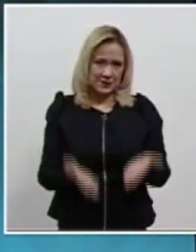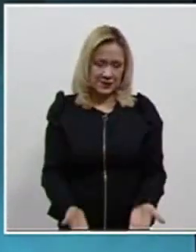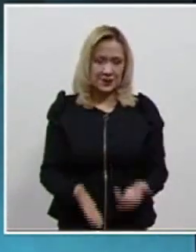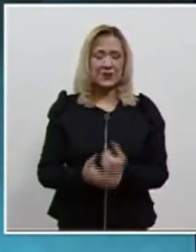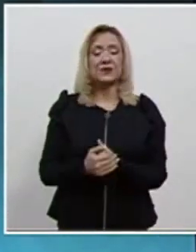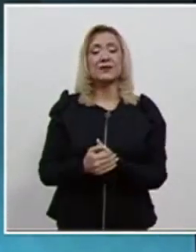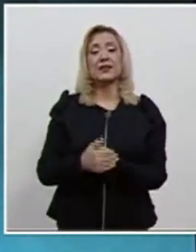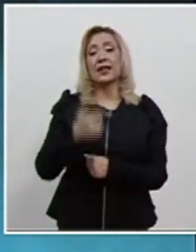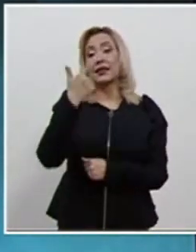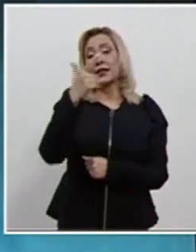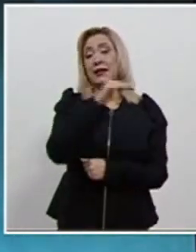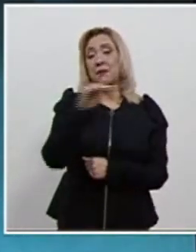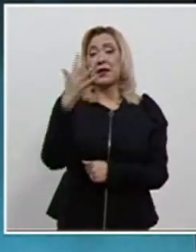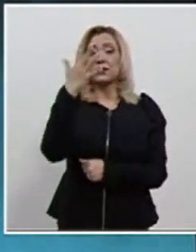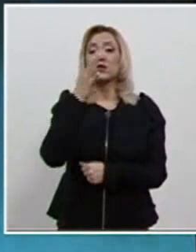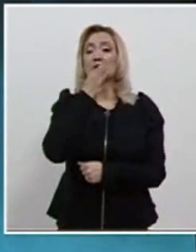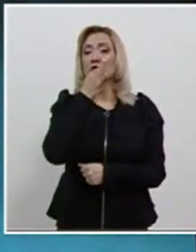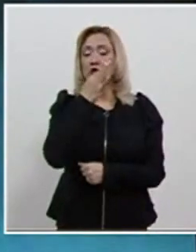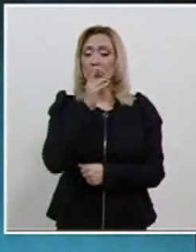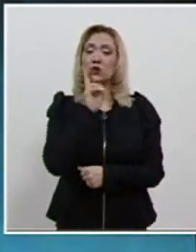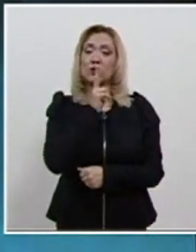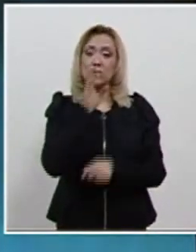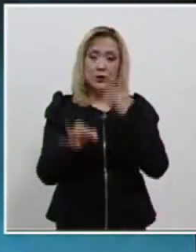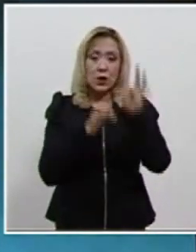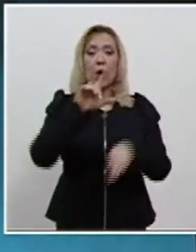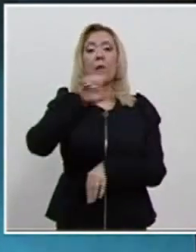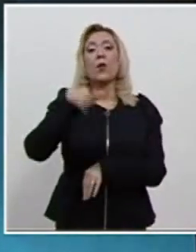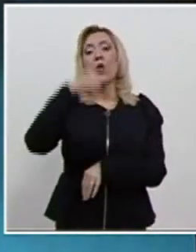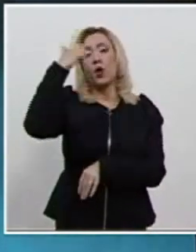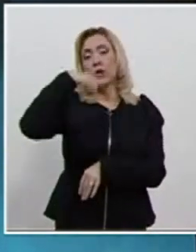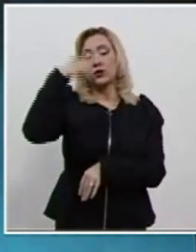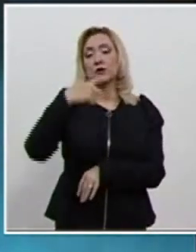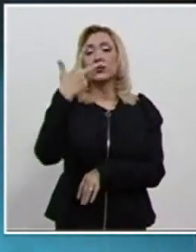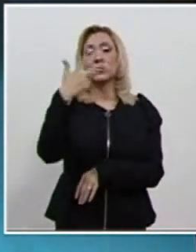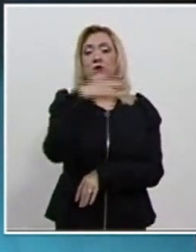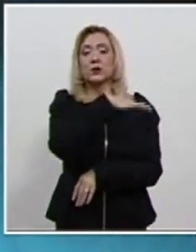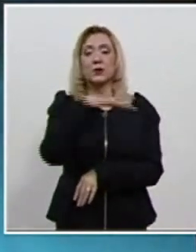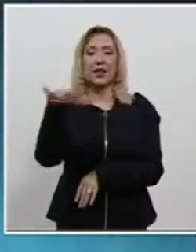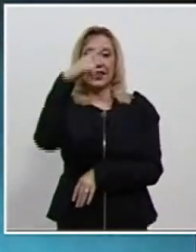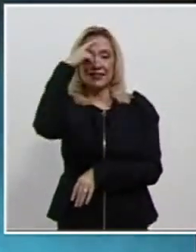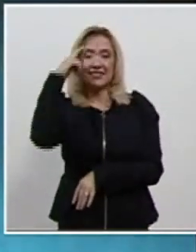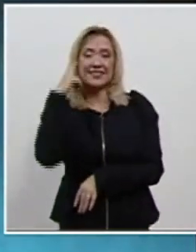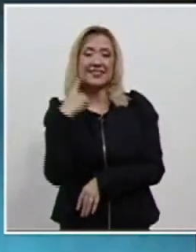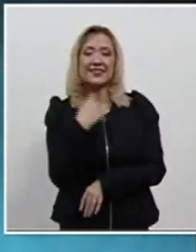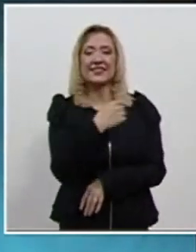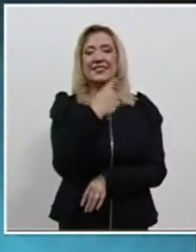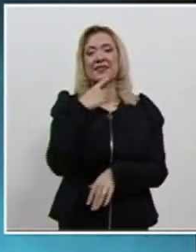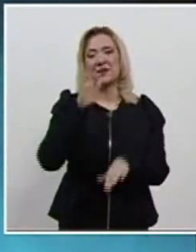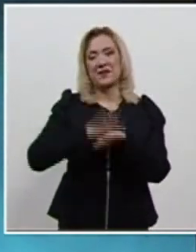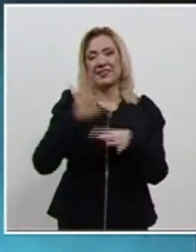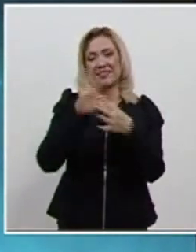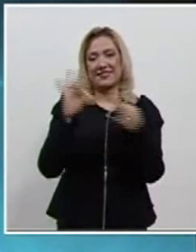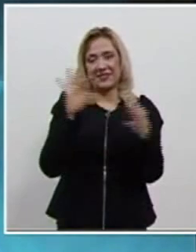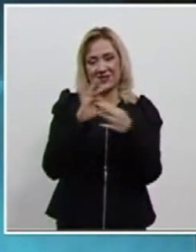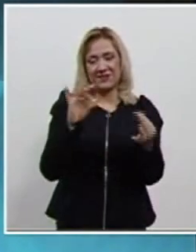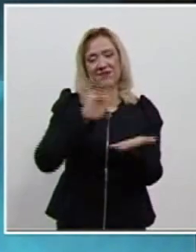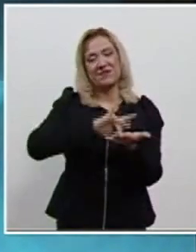a las 19:30 horas nuestro avance informativo y a las 8:30 de la noche el noticiero nocturno.